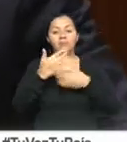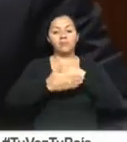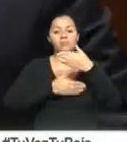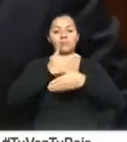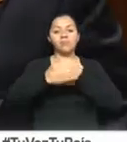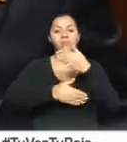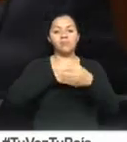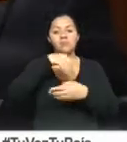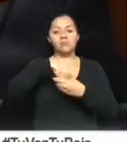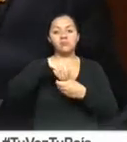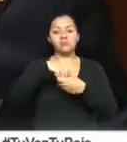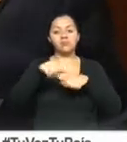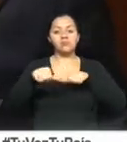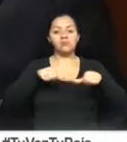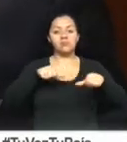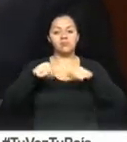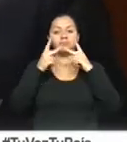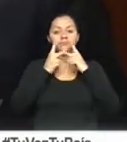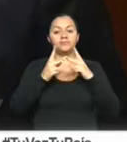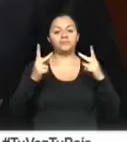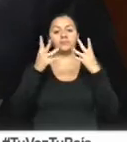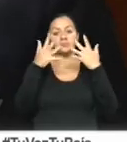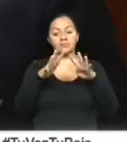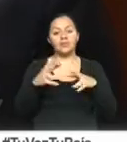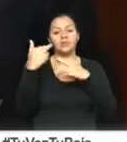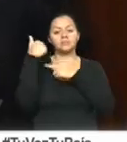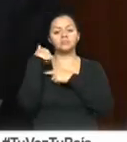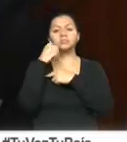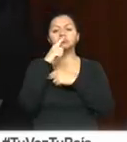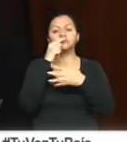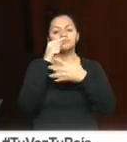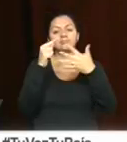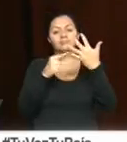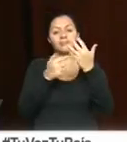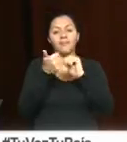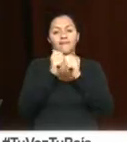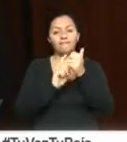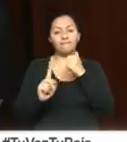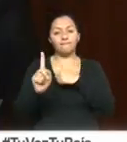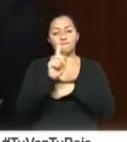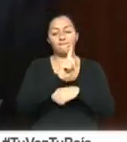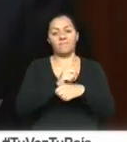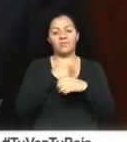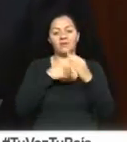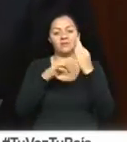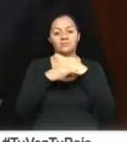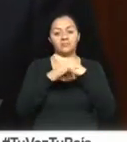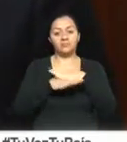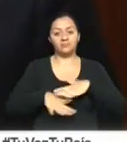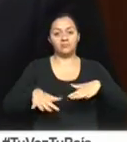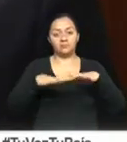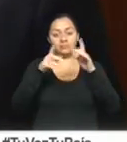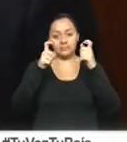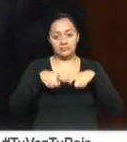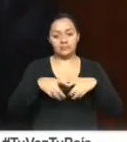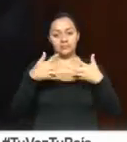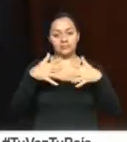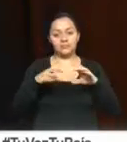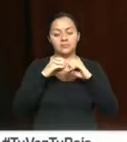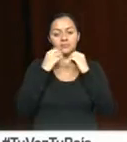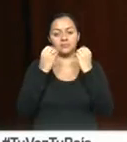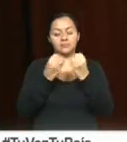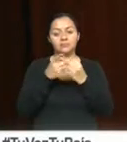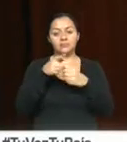de la administración pública cuya responsabilidad recae en cada uno de los funcionarios, así como de los órganos de